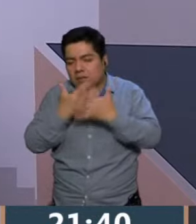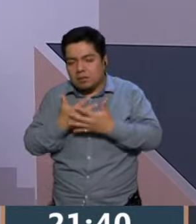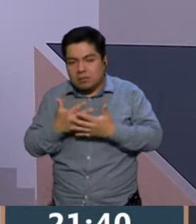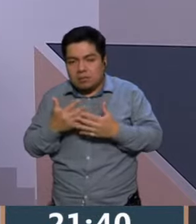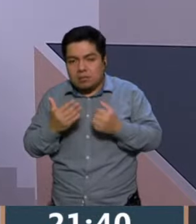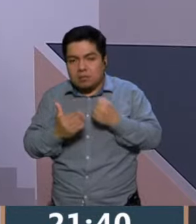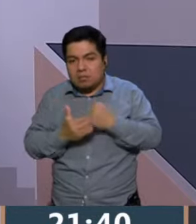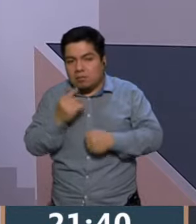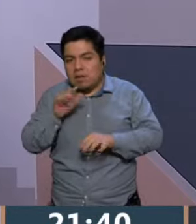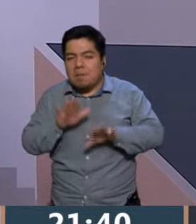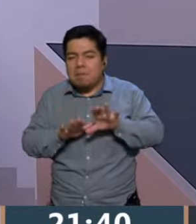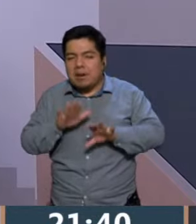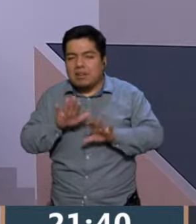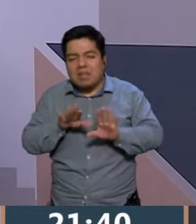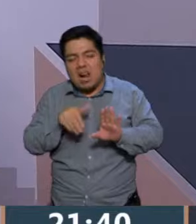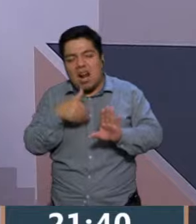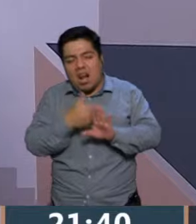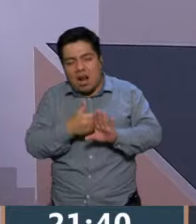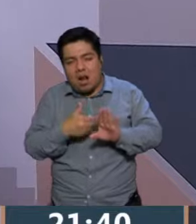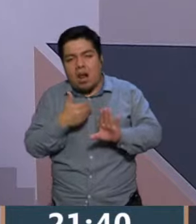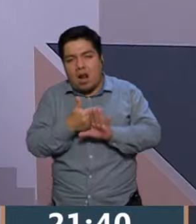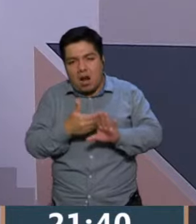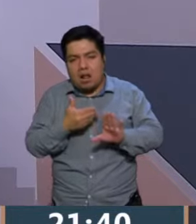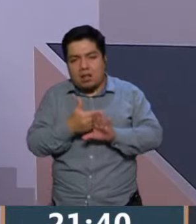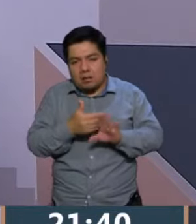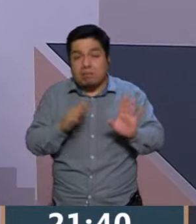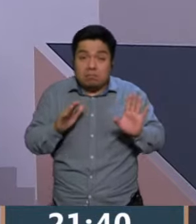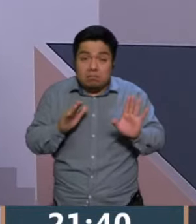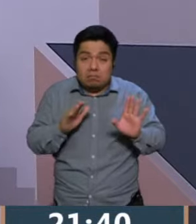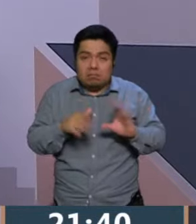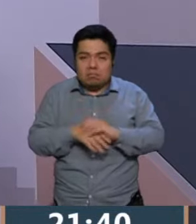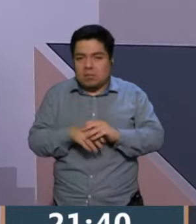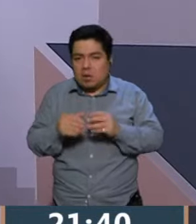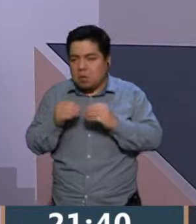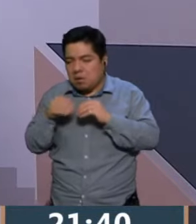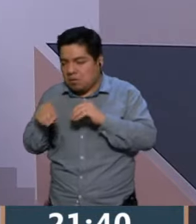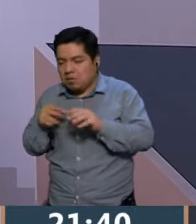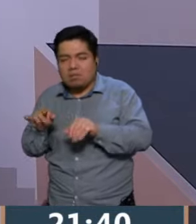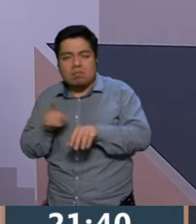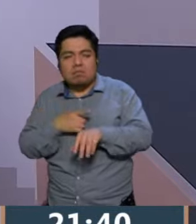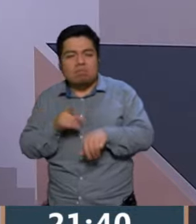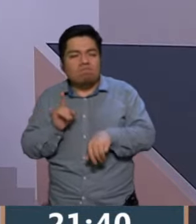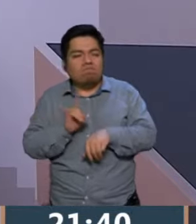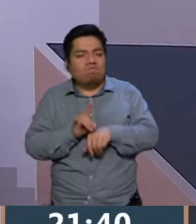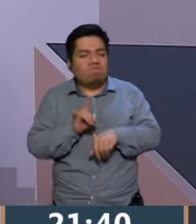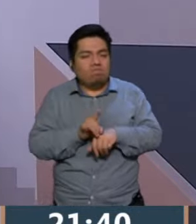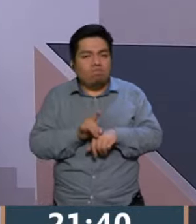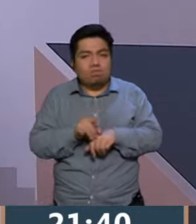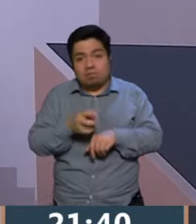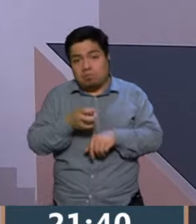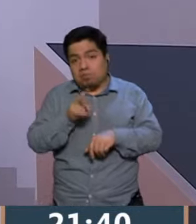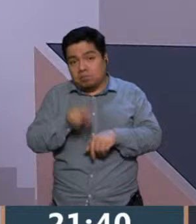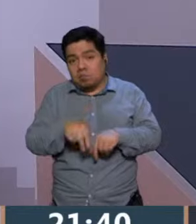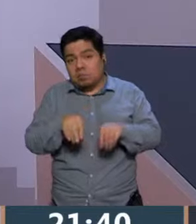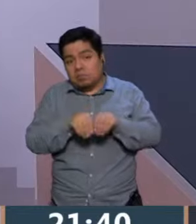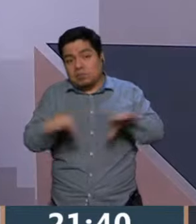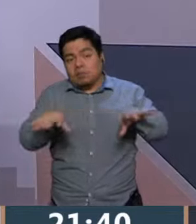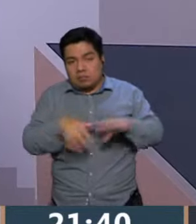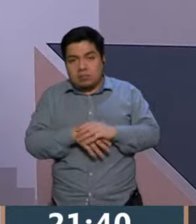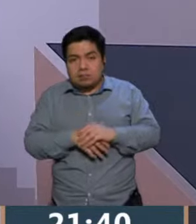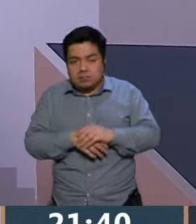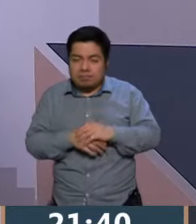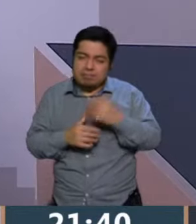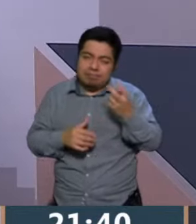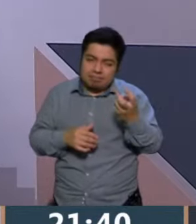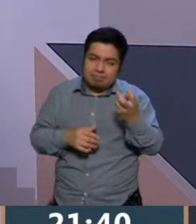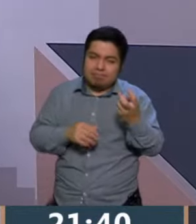insisto, no era un ejercicio periodístico, sino era un ejercicio simulado y que en realidad se trataba de propaganda. Entonces, en